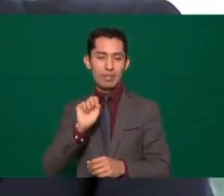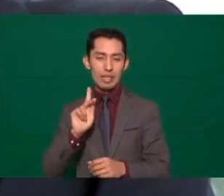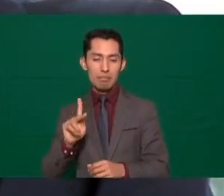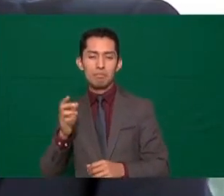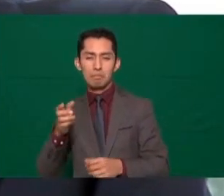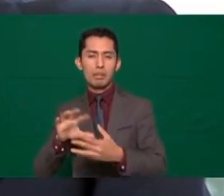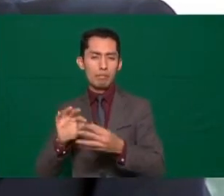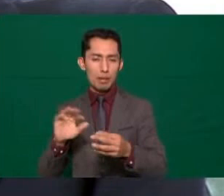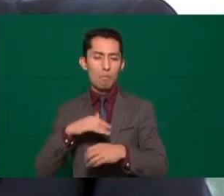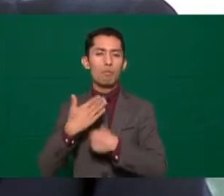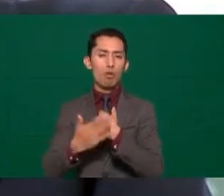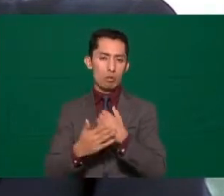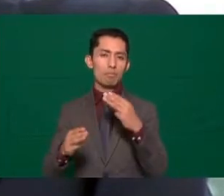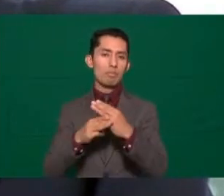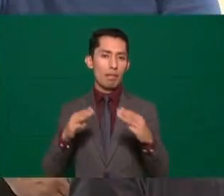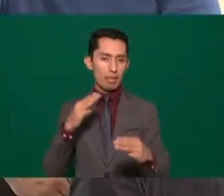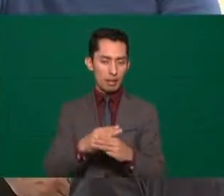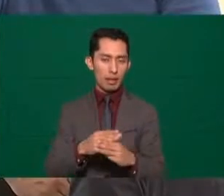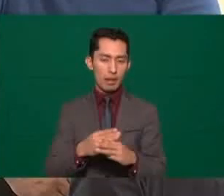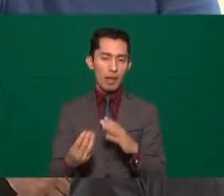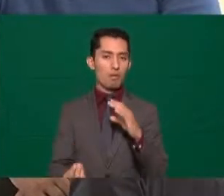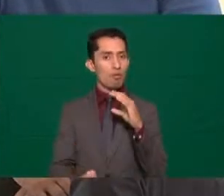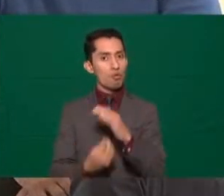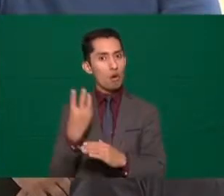en este